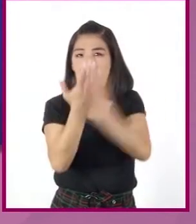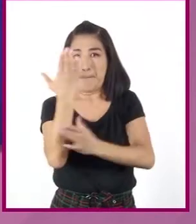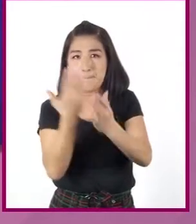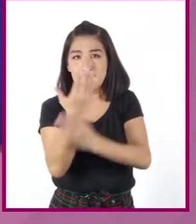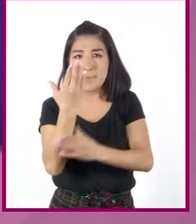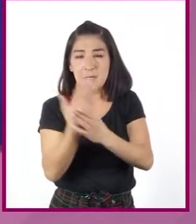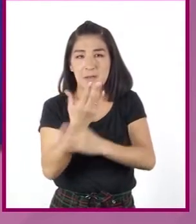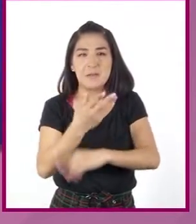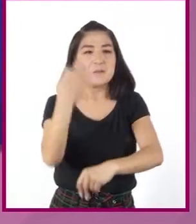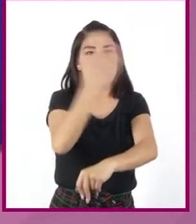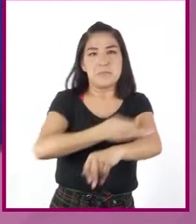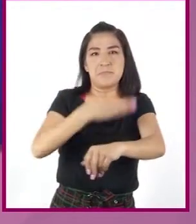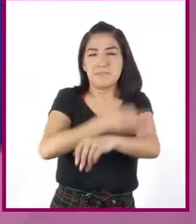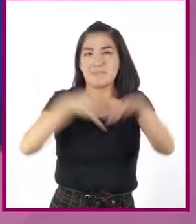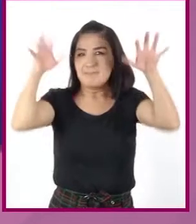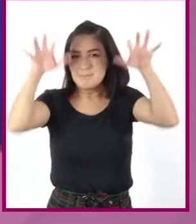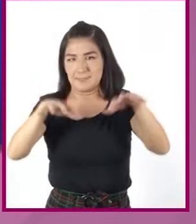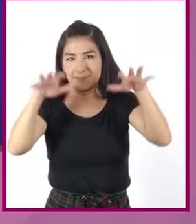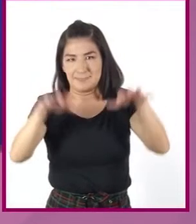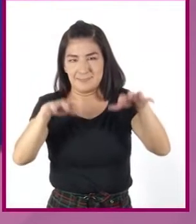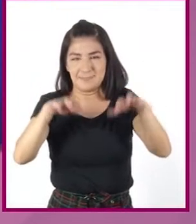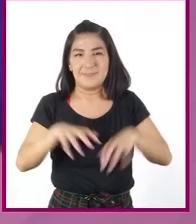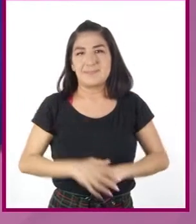y con lluvias por la tarde.